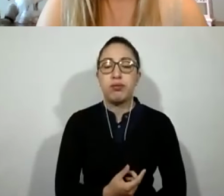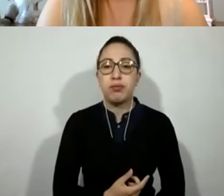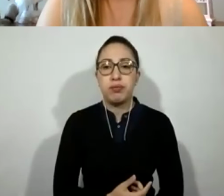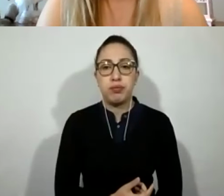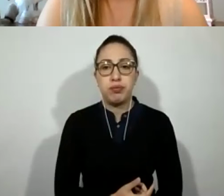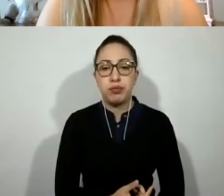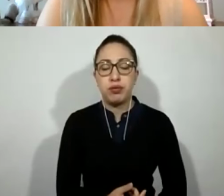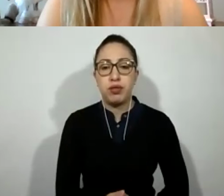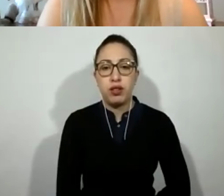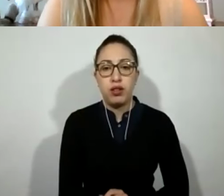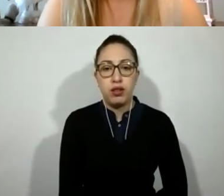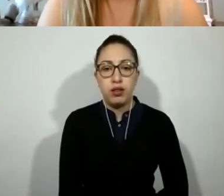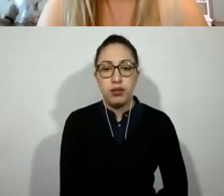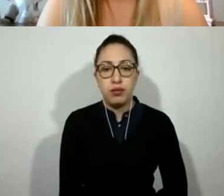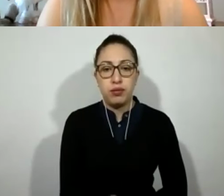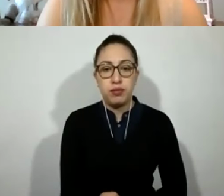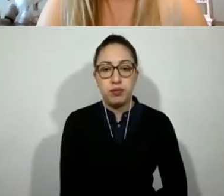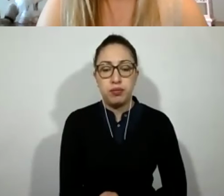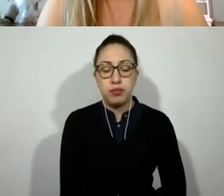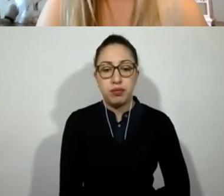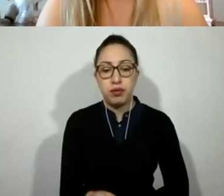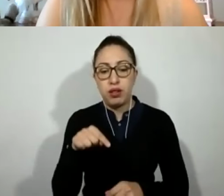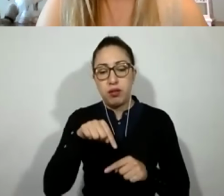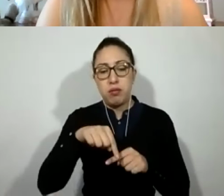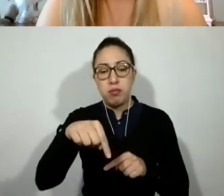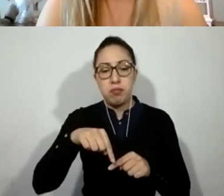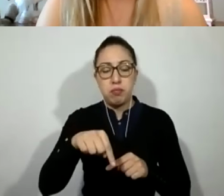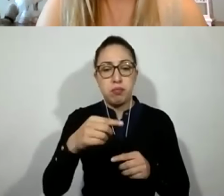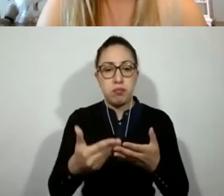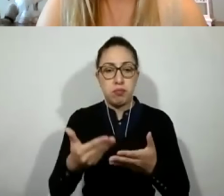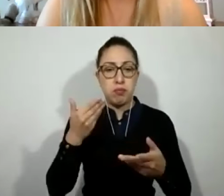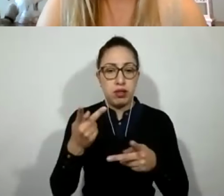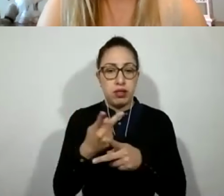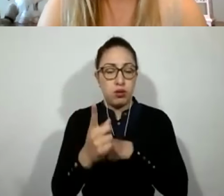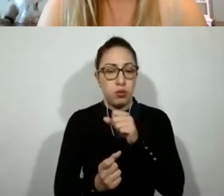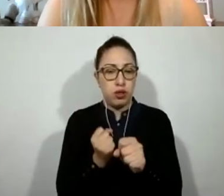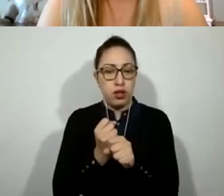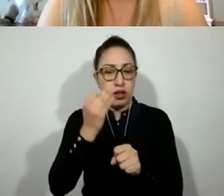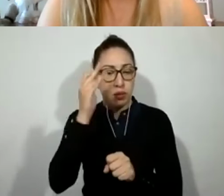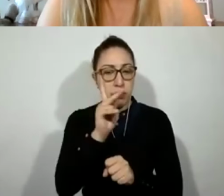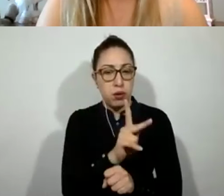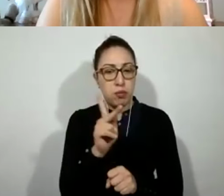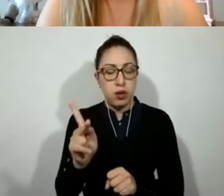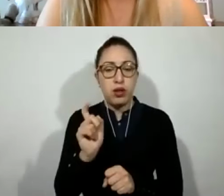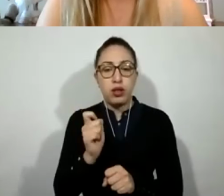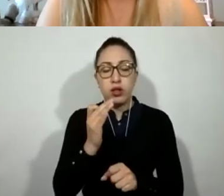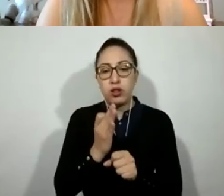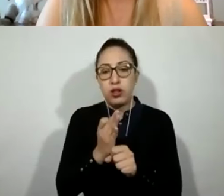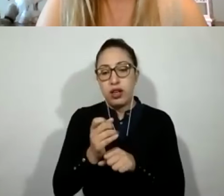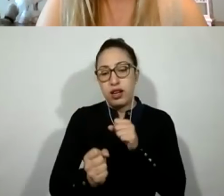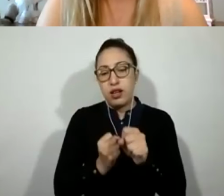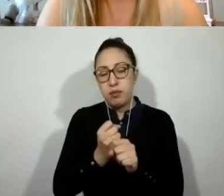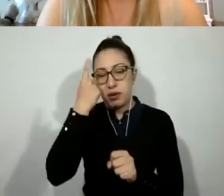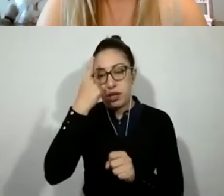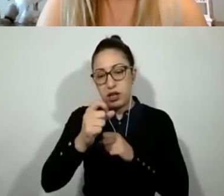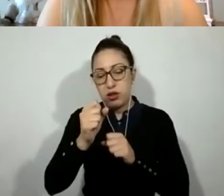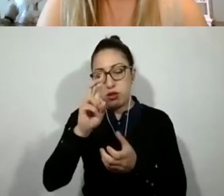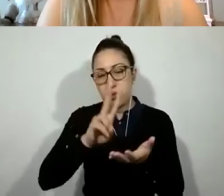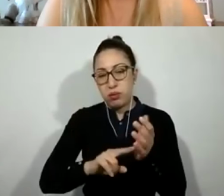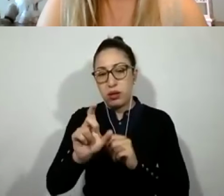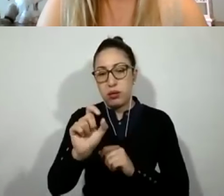A estas alturas del año pasado, en el marco del proceso legislativo del paquete económico vigente en este 2020,